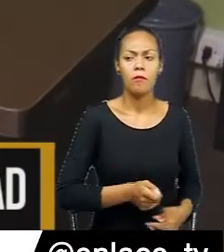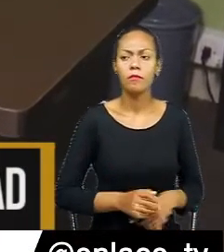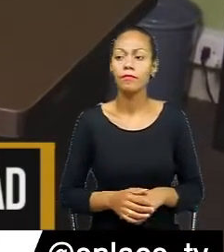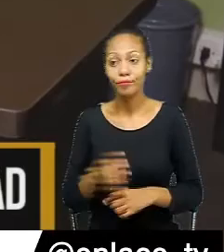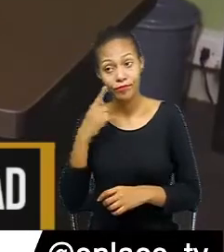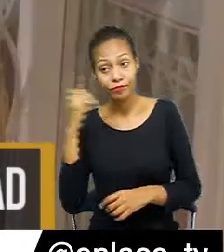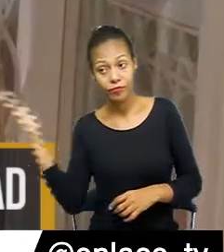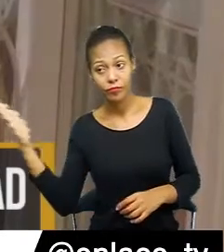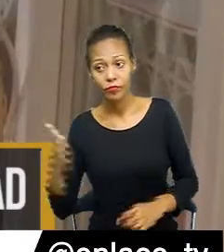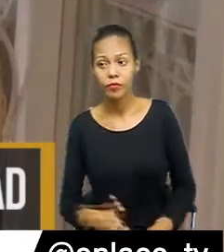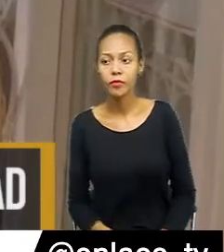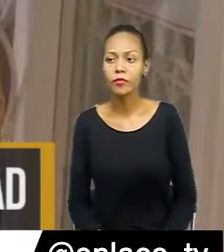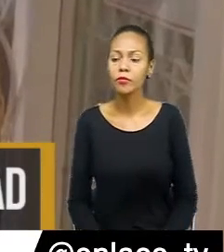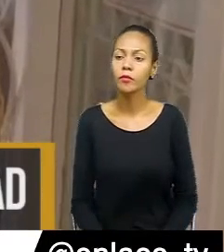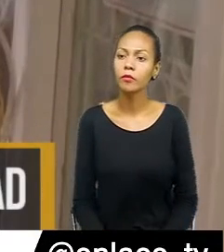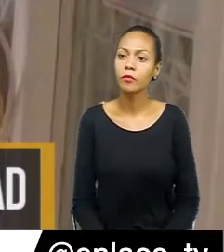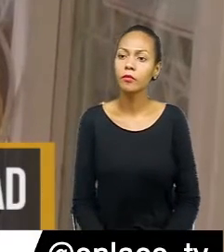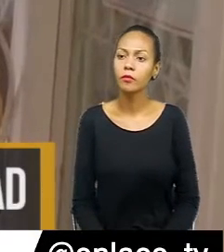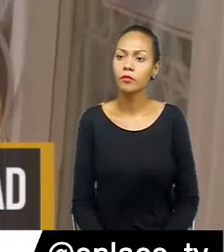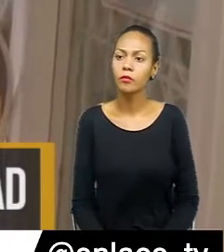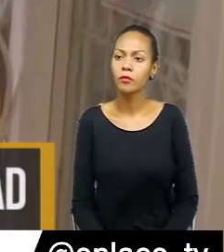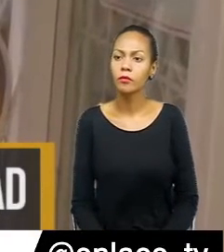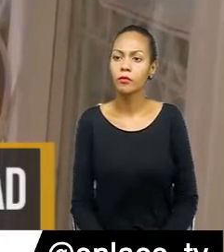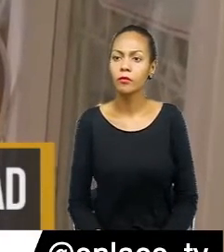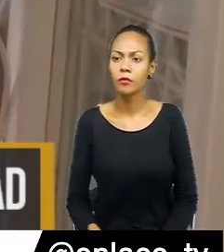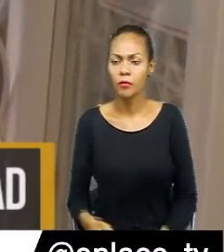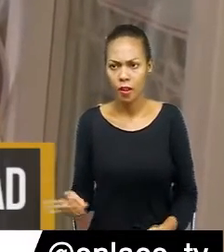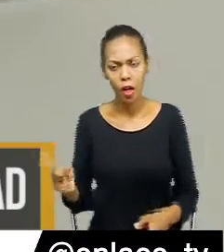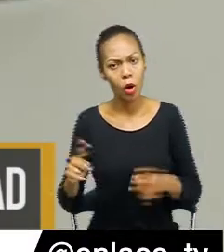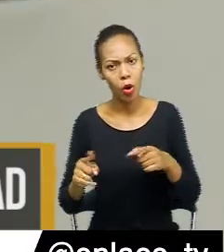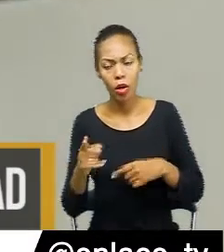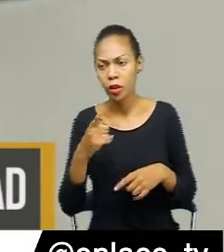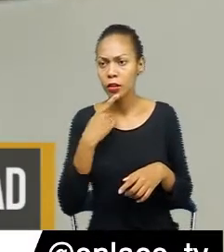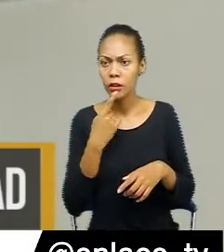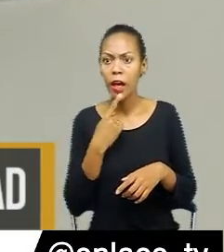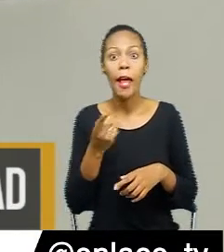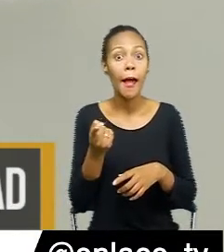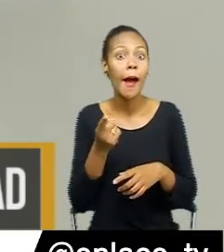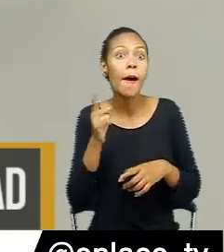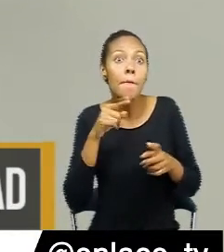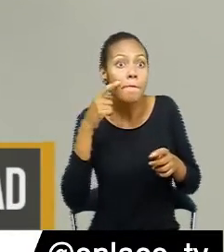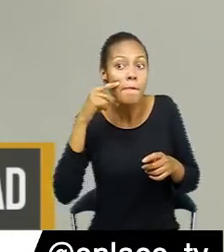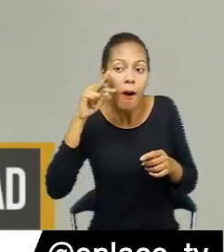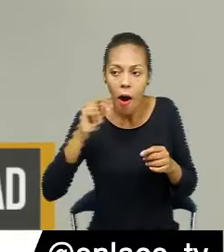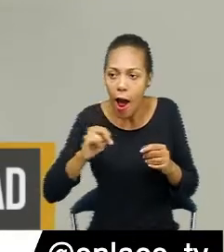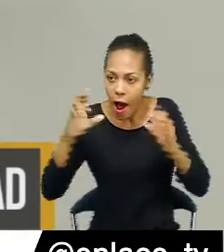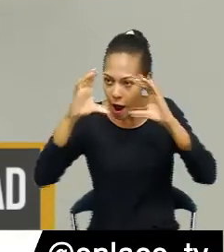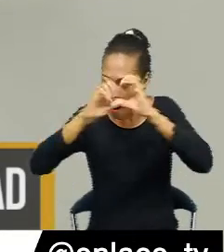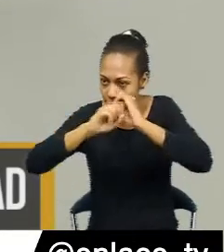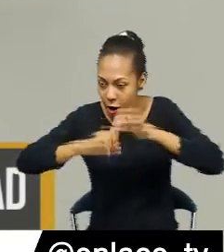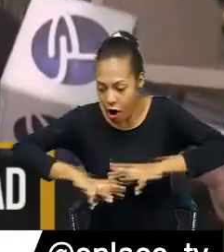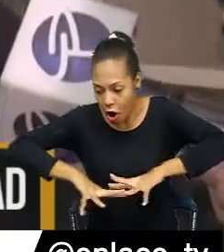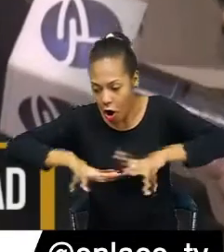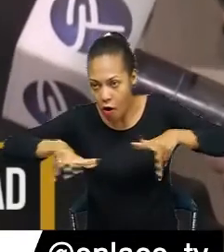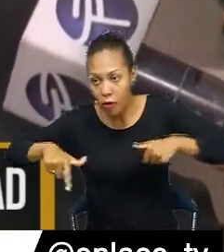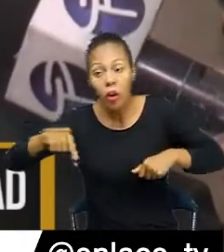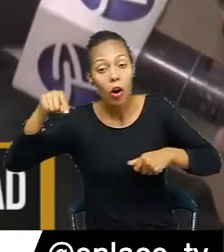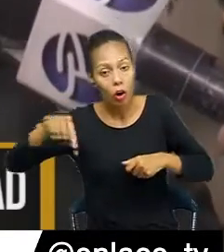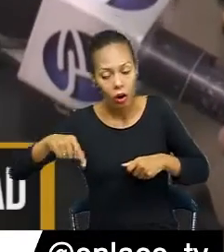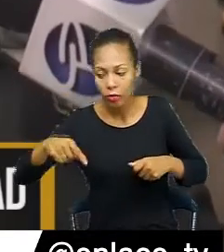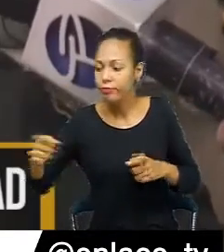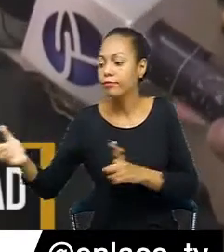complejo de abogados. Según los afectados, los delincuentes habrían ingresado en la noche. Hoy las autoridades recuperaron los elementos hurtados. En